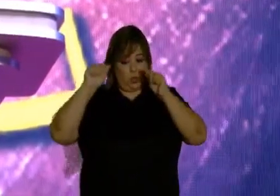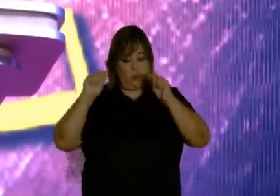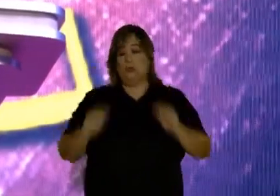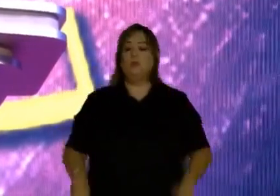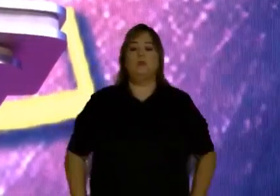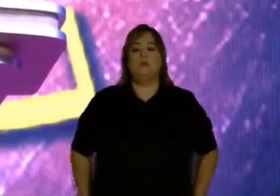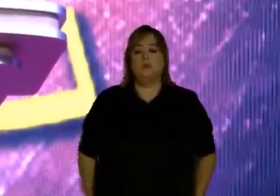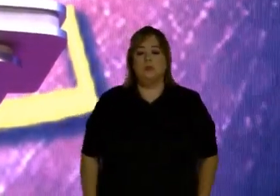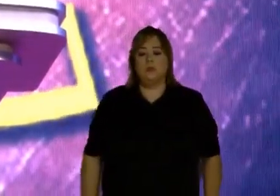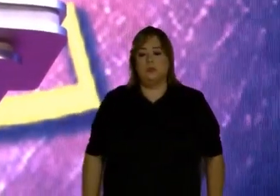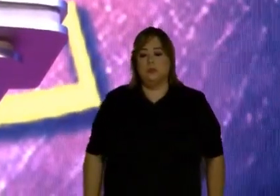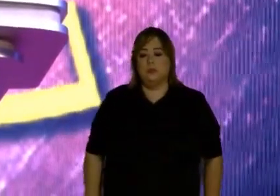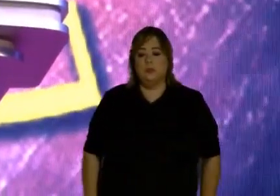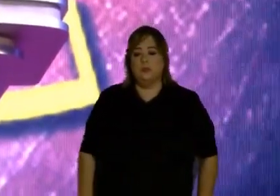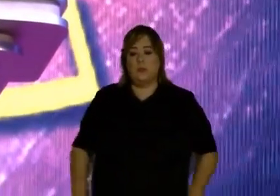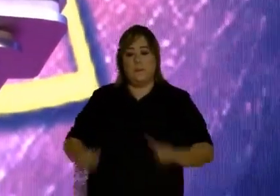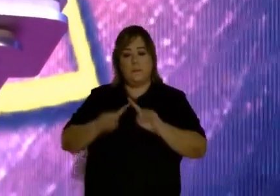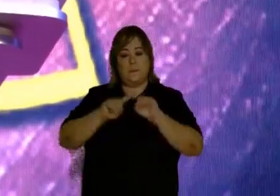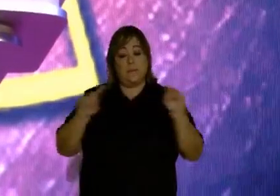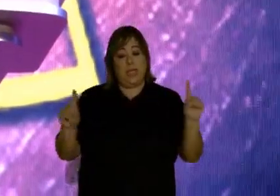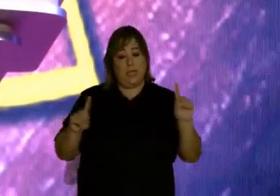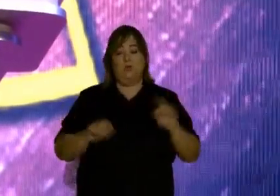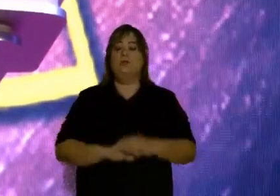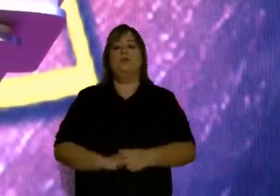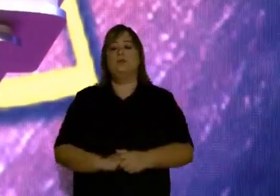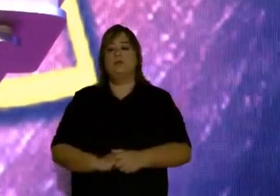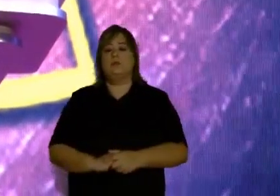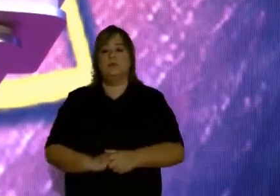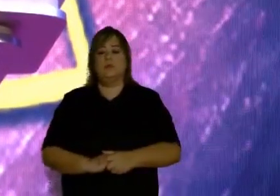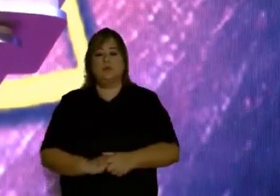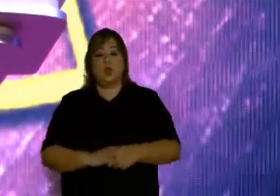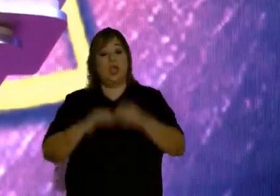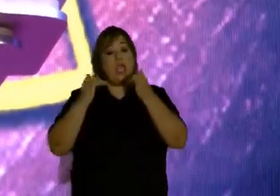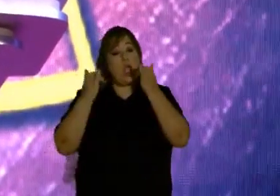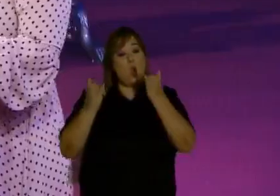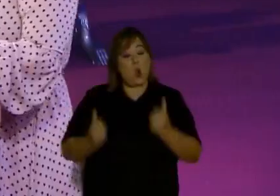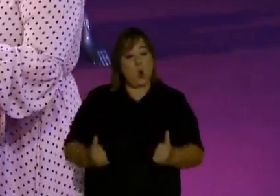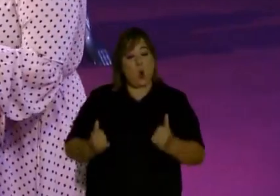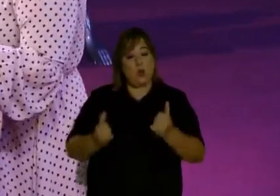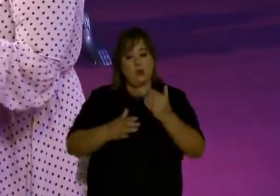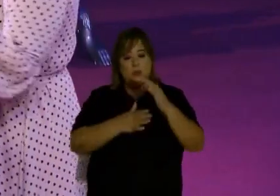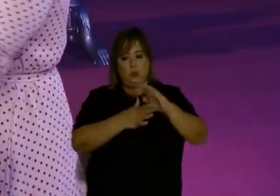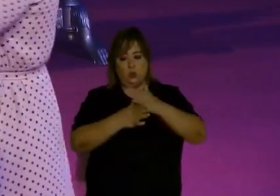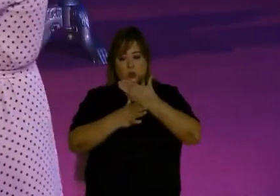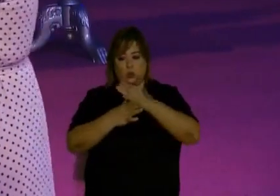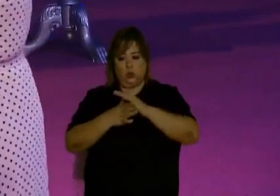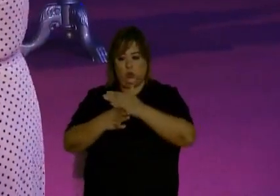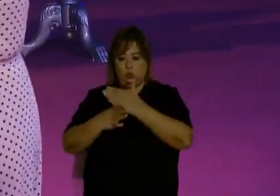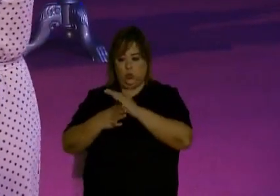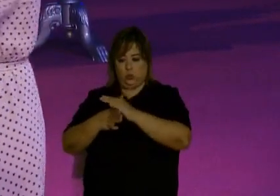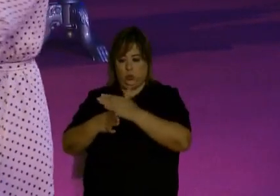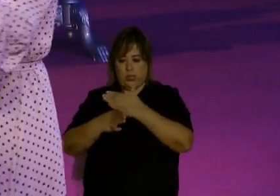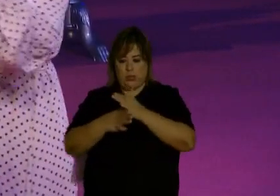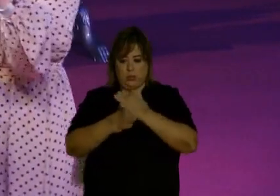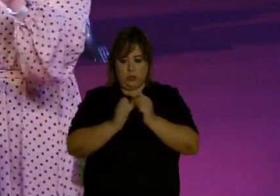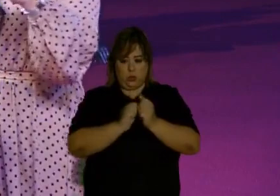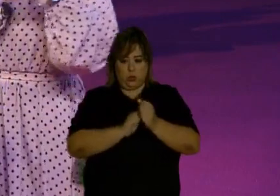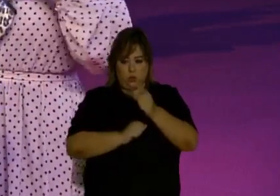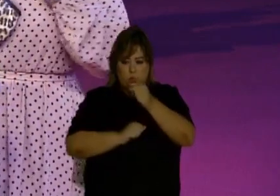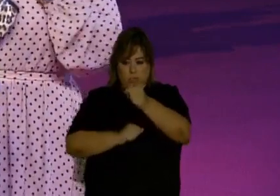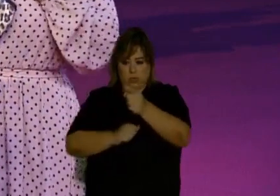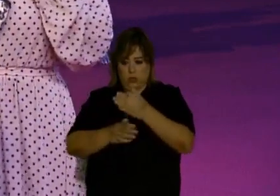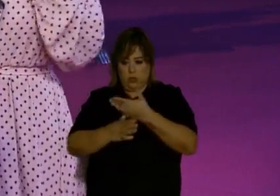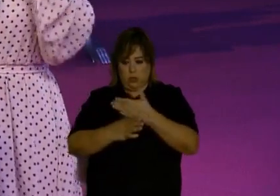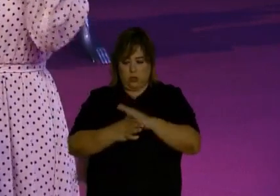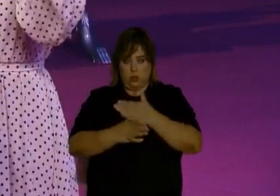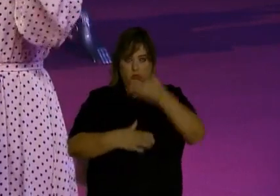pudiera haber sido perfectamente la que hoy estamos compartiendo. Y hoy te lo comparto a ti de parte del Señor, que